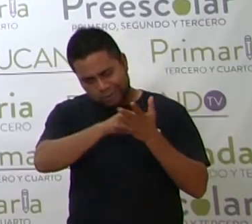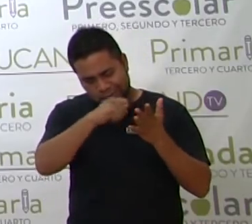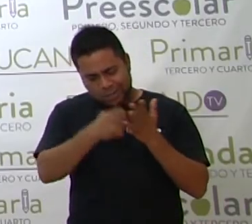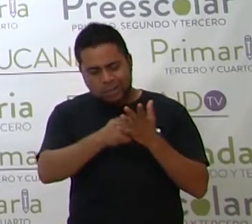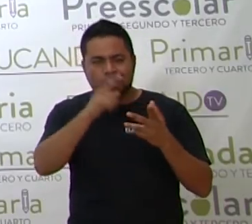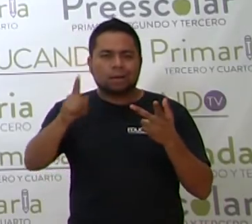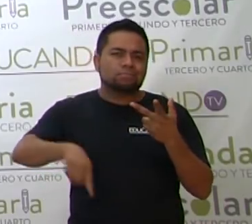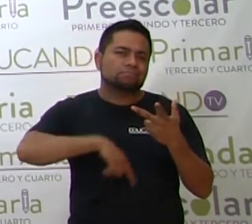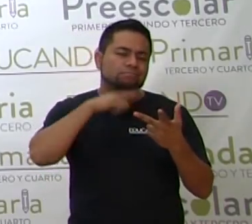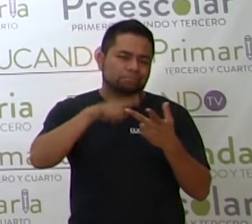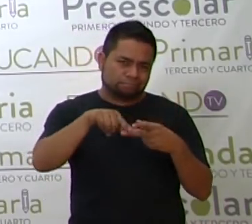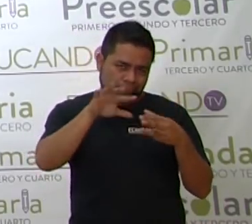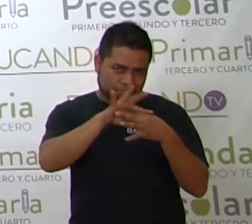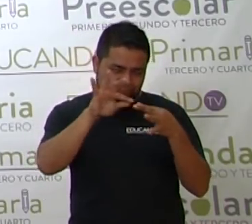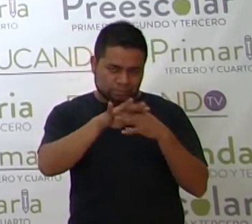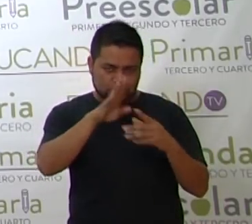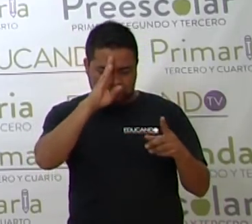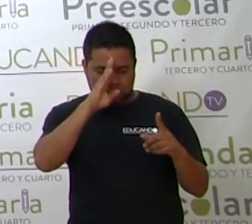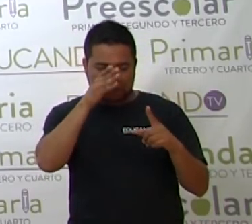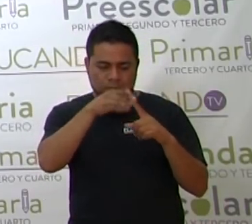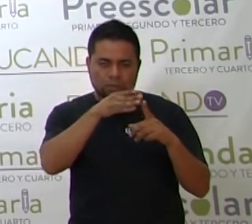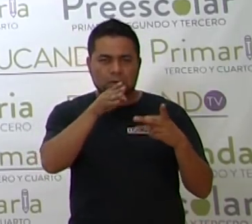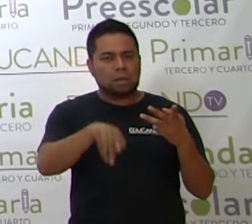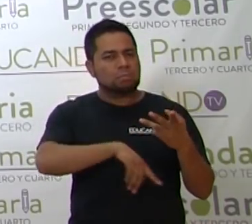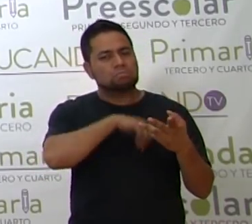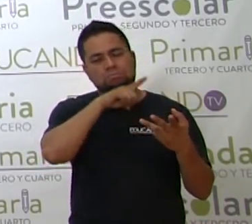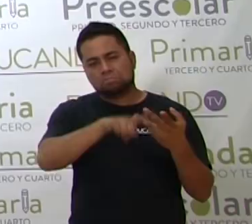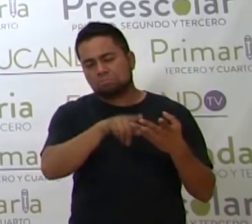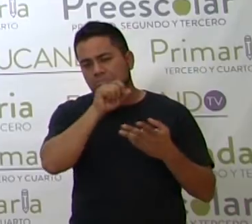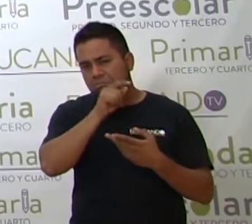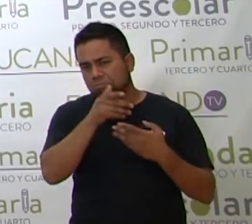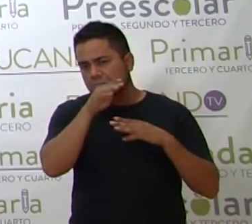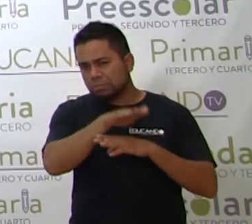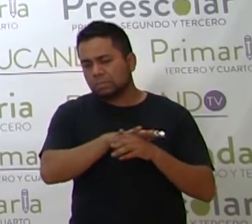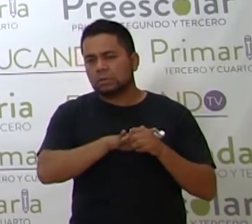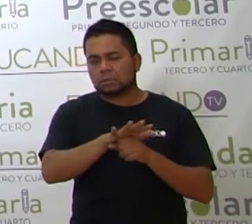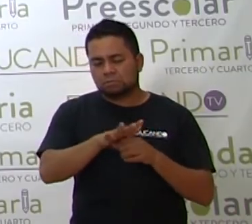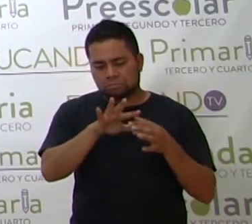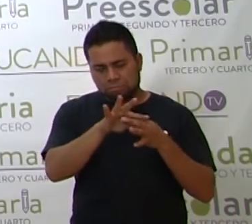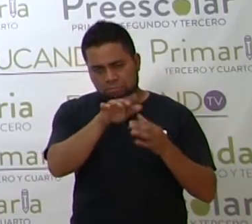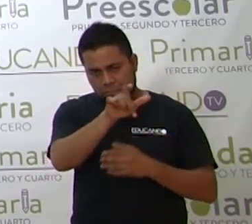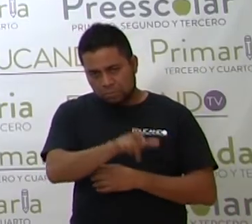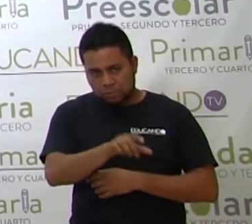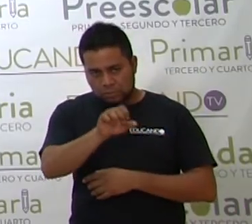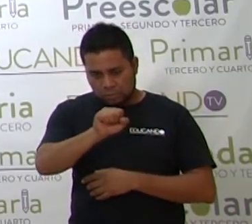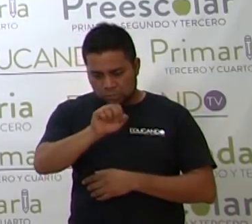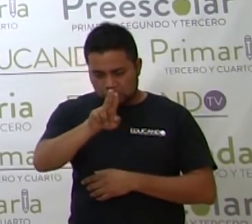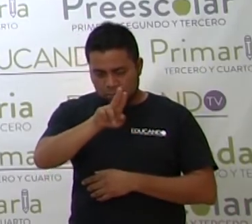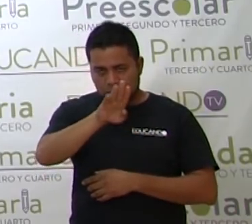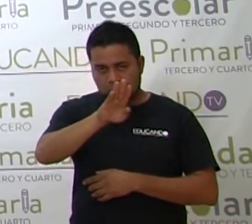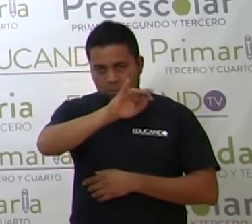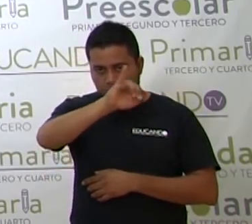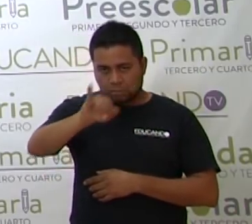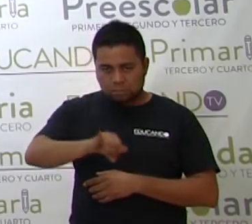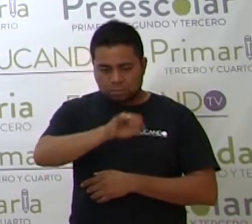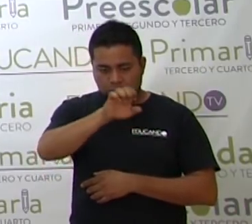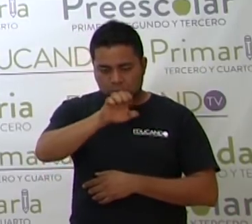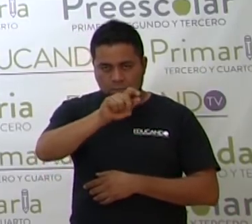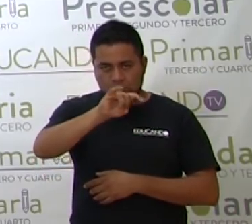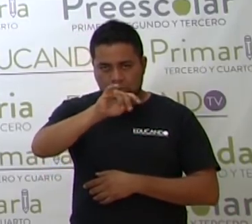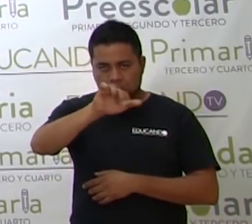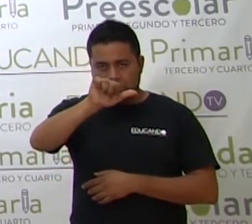lo que es la descripción objetiva, ya hablamos de lo que es la descripción subjetiva y por